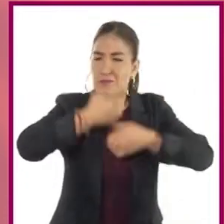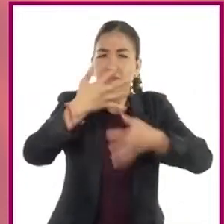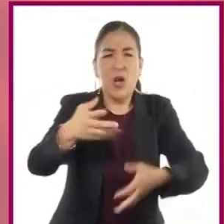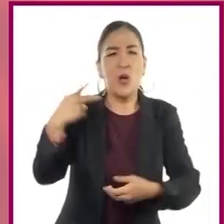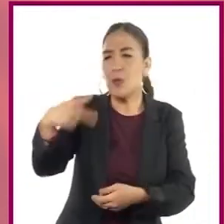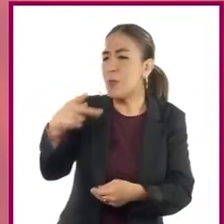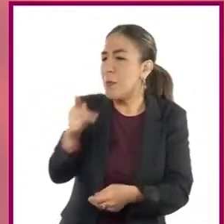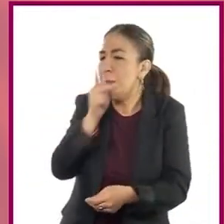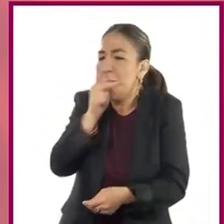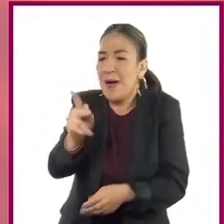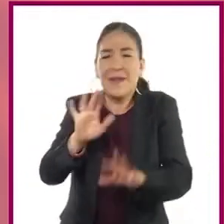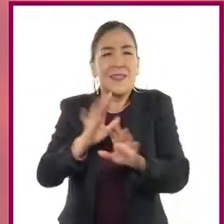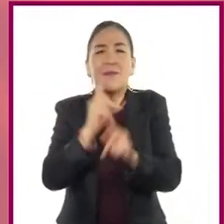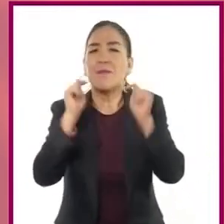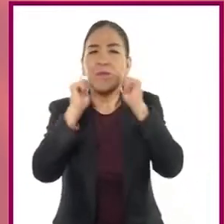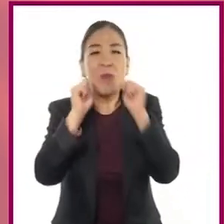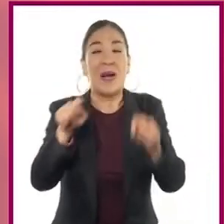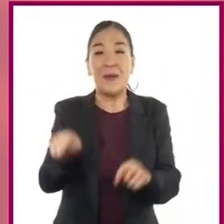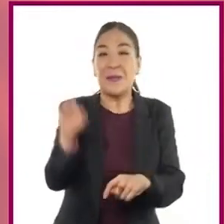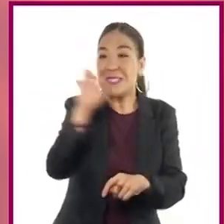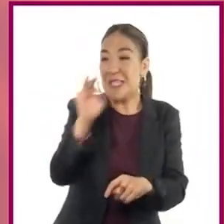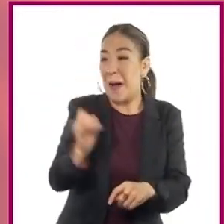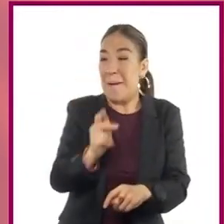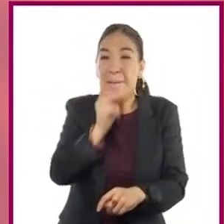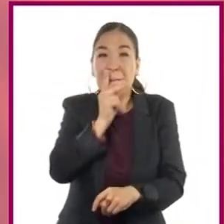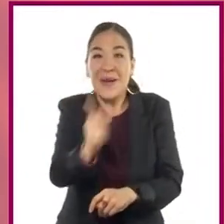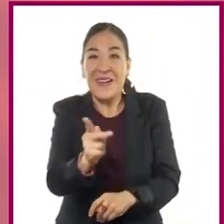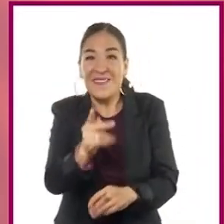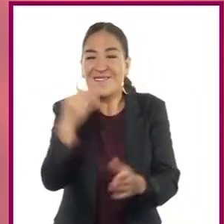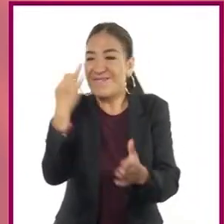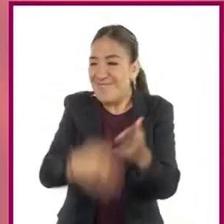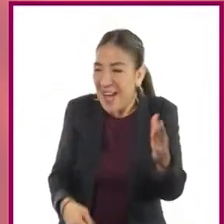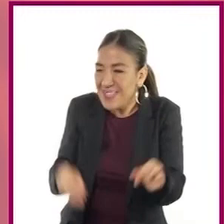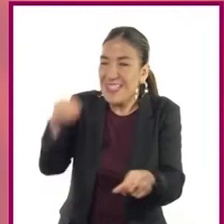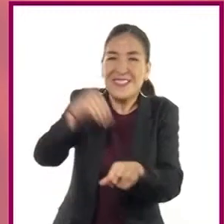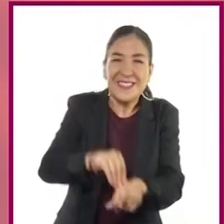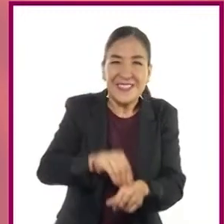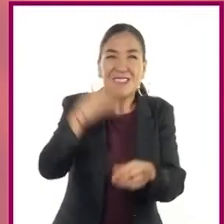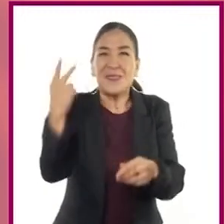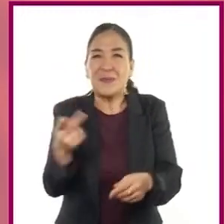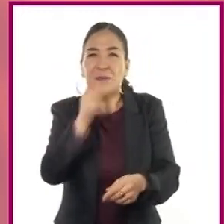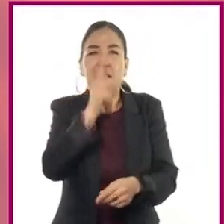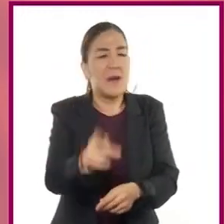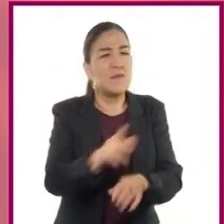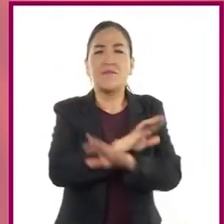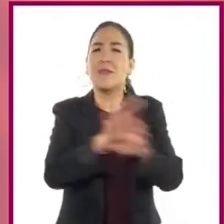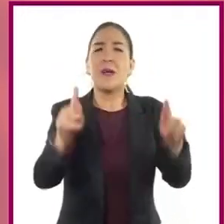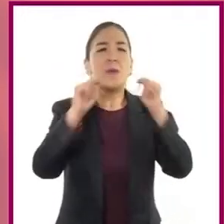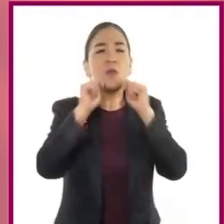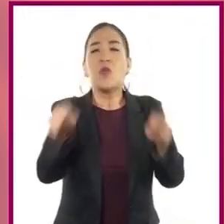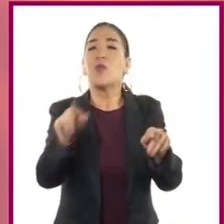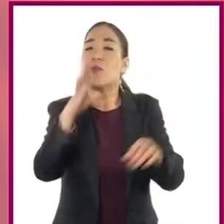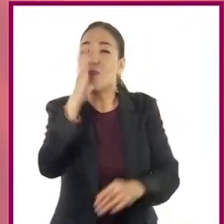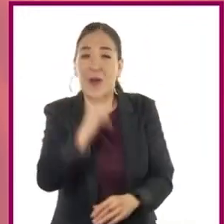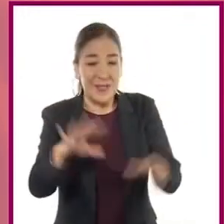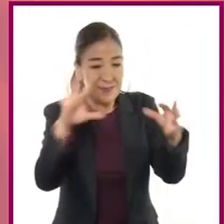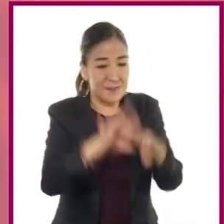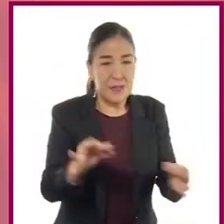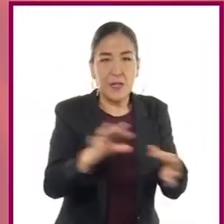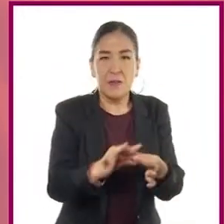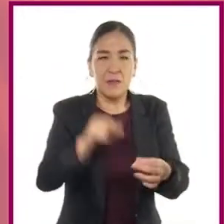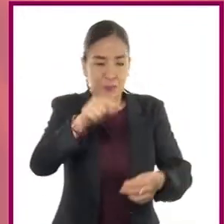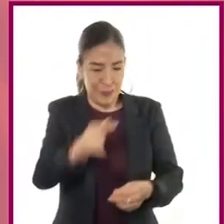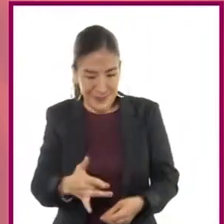palabras, aunque creas que esas palabras no te alcancen. Porque aquello que no puedes explicar, lo